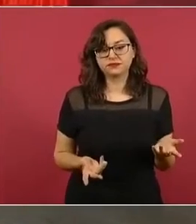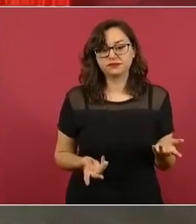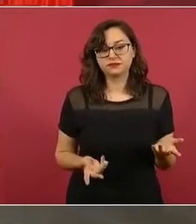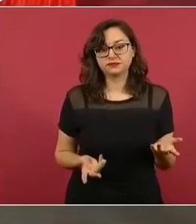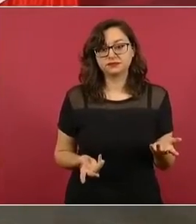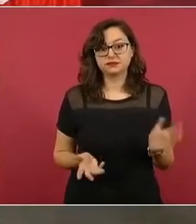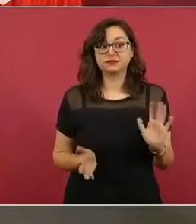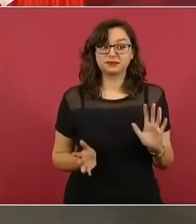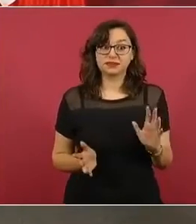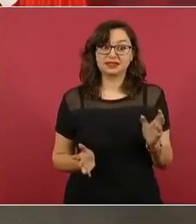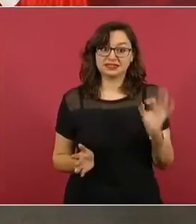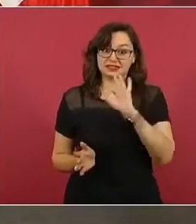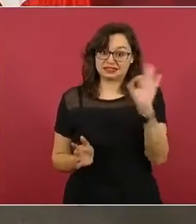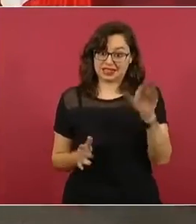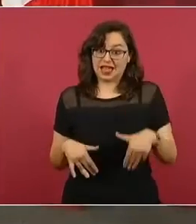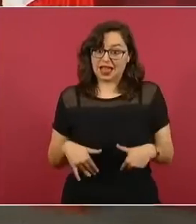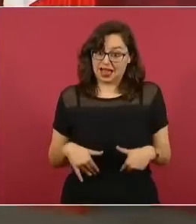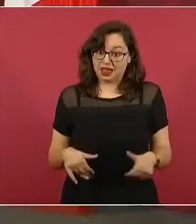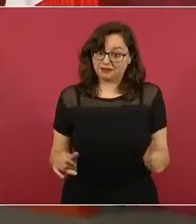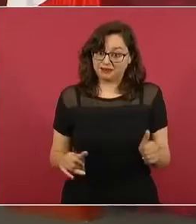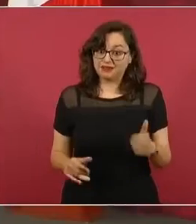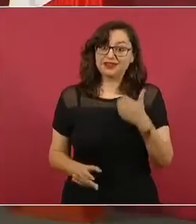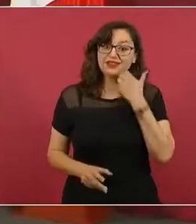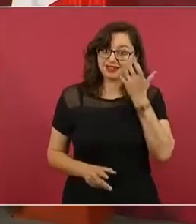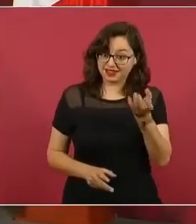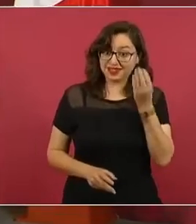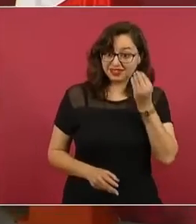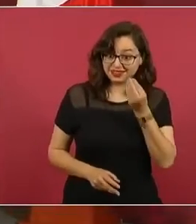de desayunar, pues